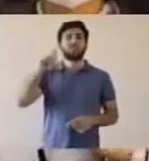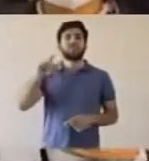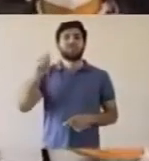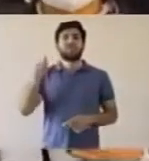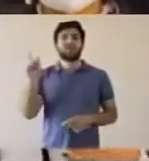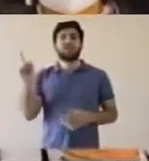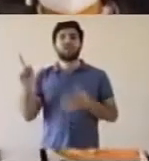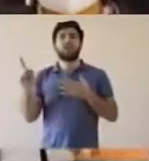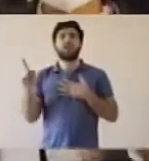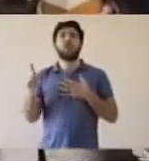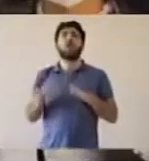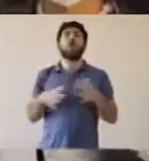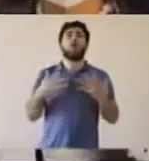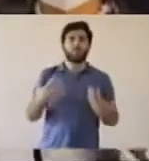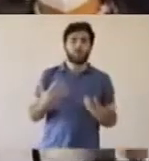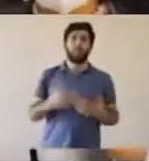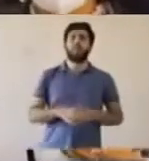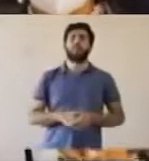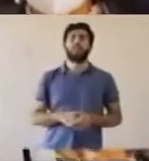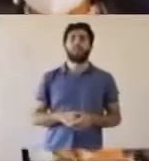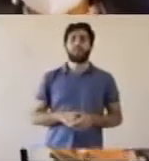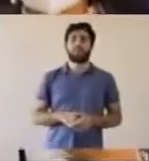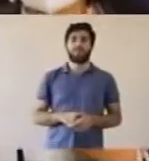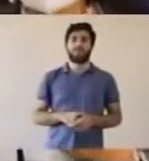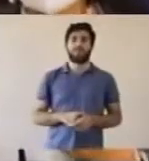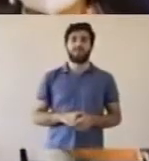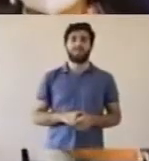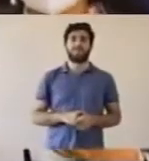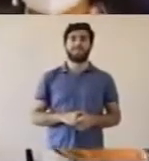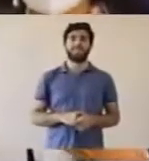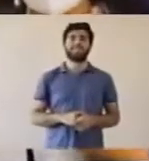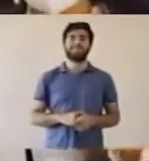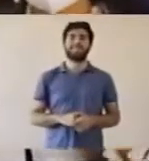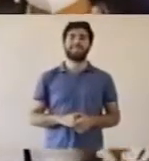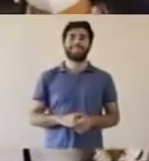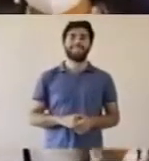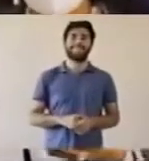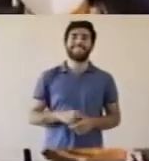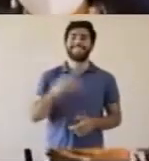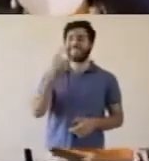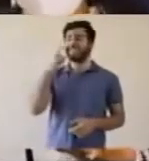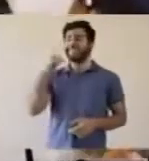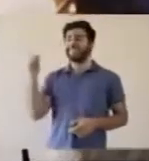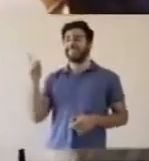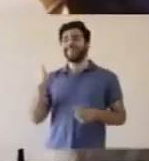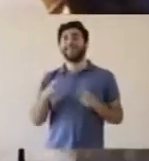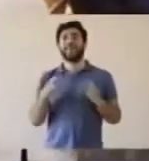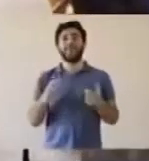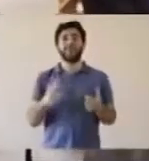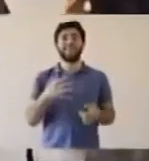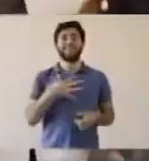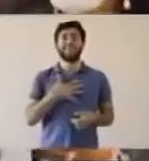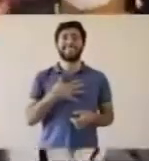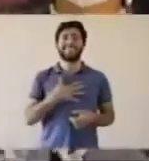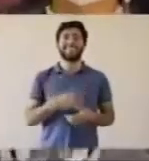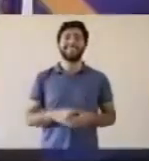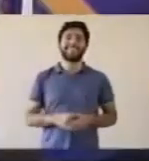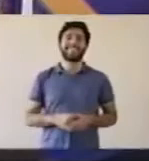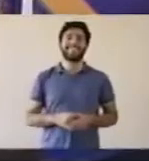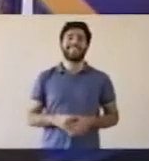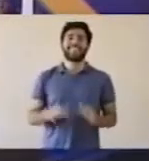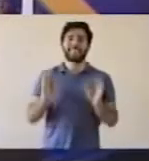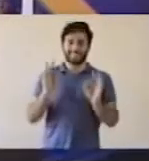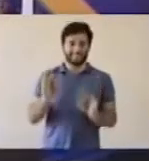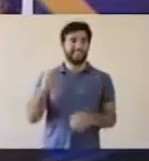Sapo en Xinka se dice pococo. Repite, pococo. Perfecto.